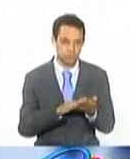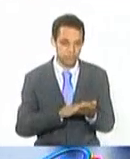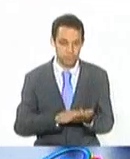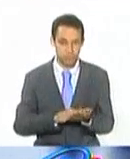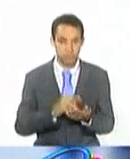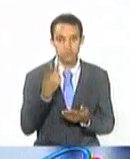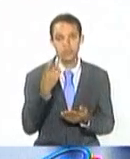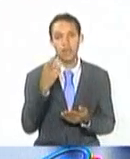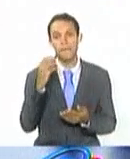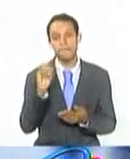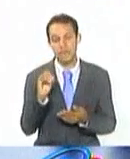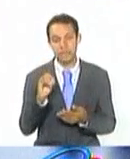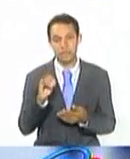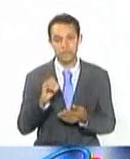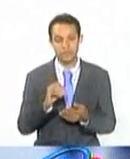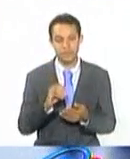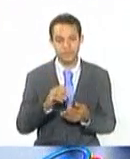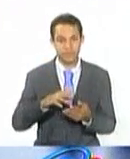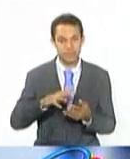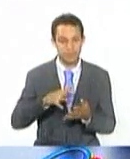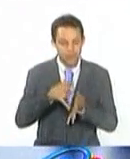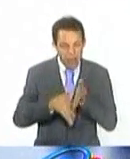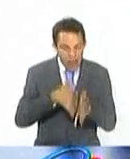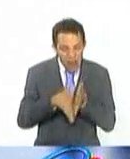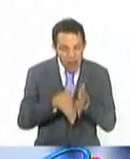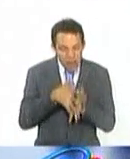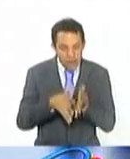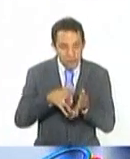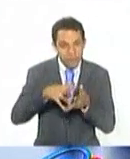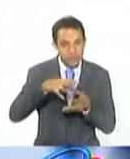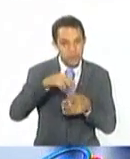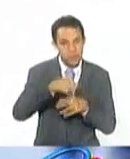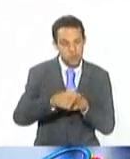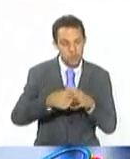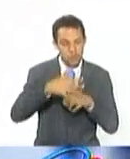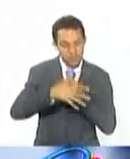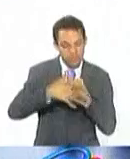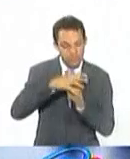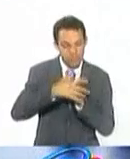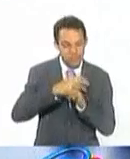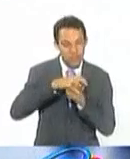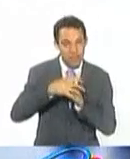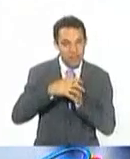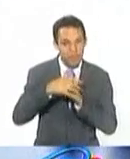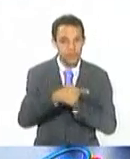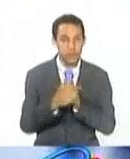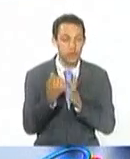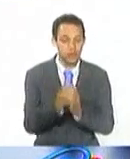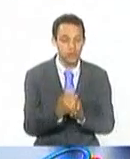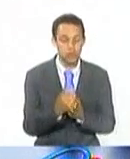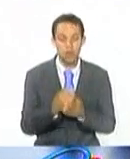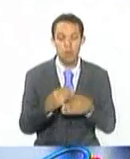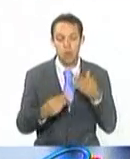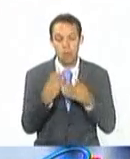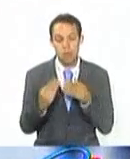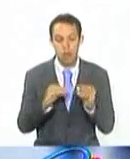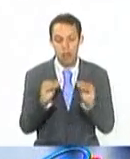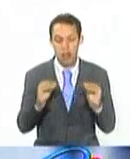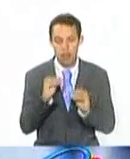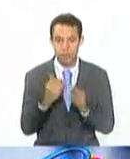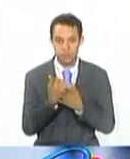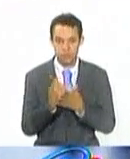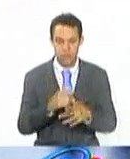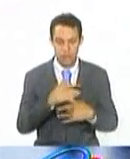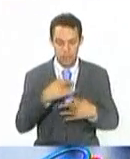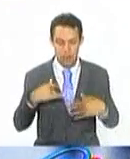sesiones de fisioterapia calor y ejercicios y demás y y se dio y y no volvió a aparecer esa